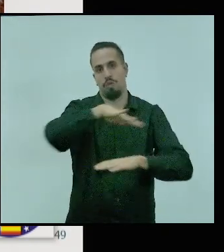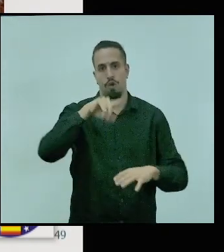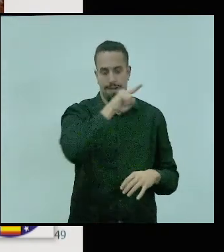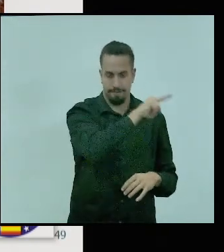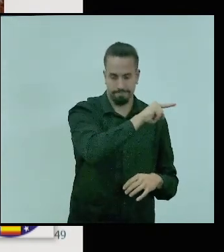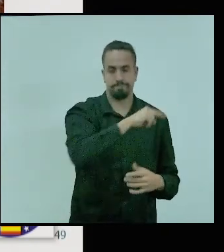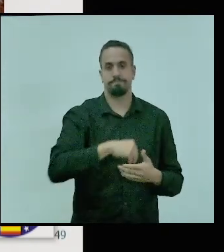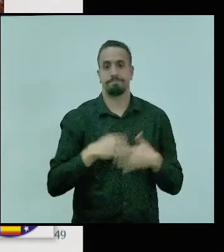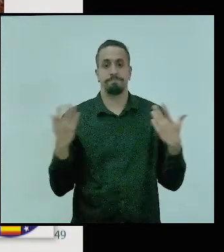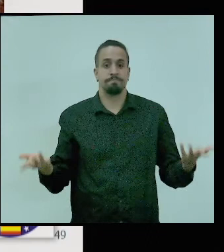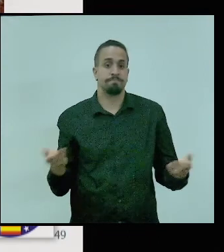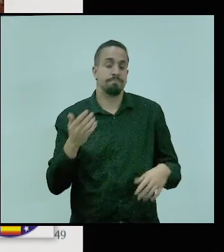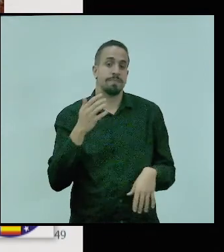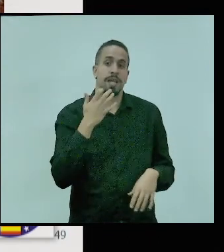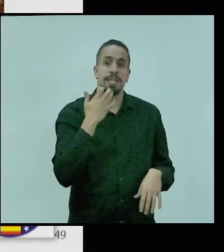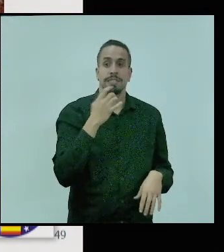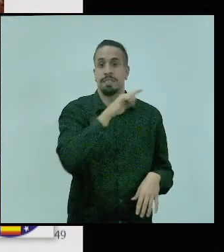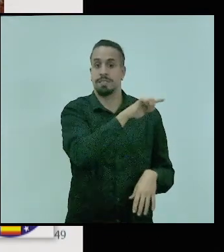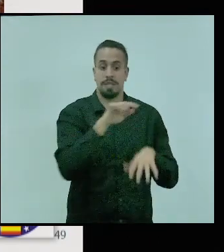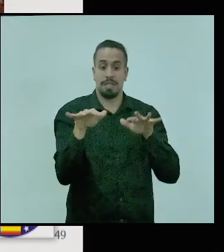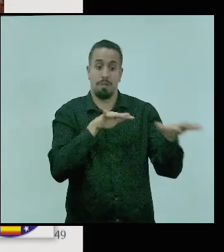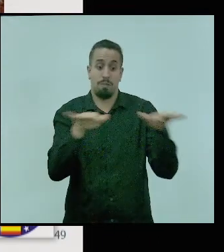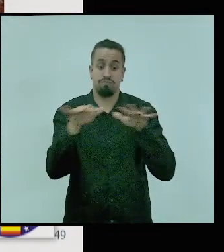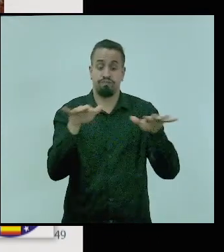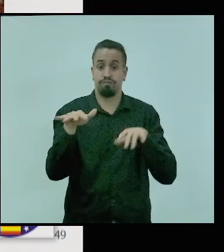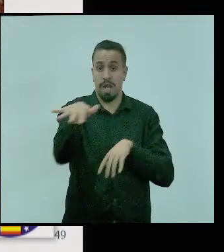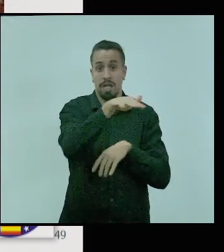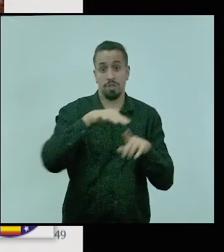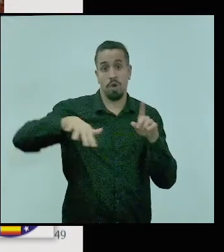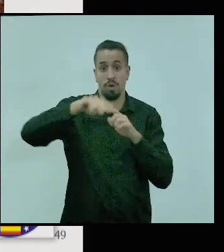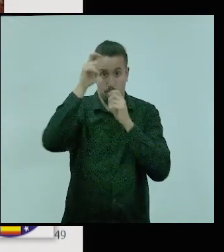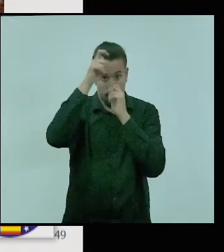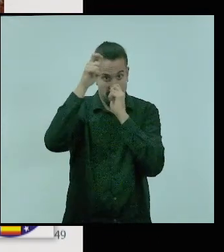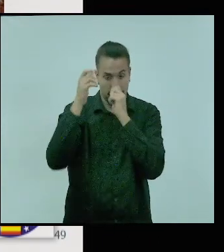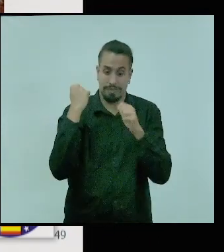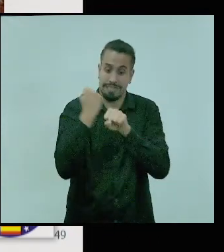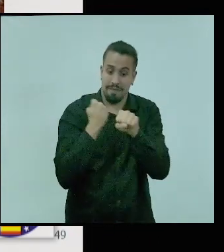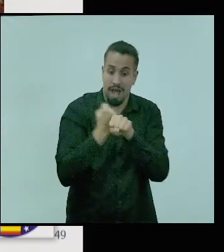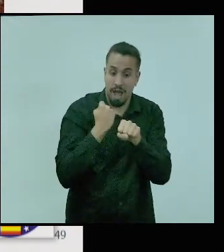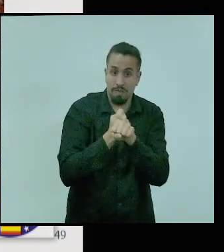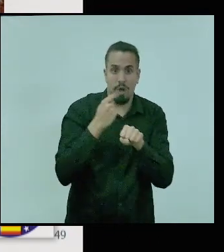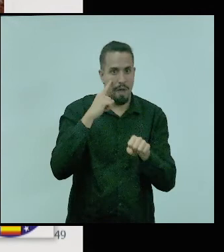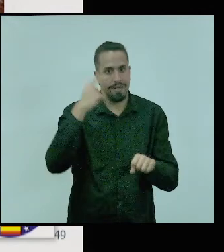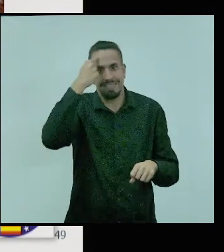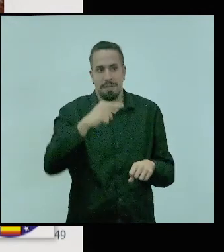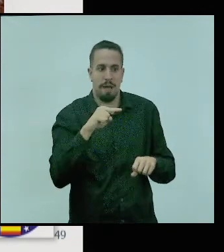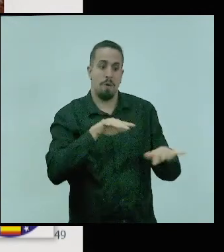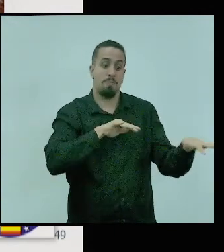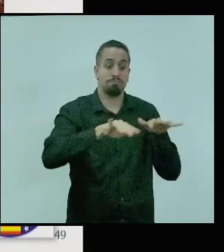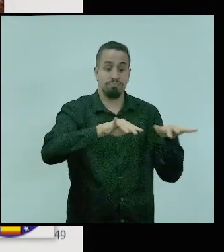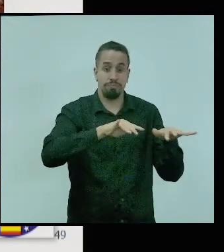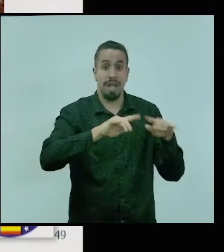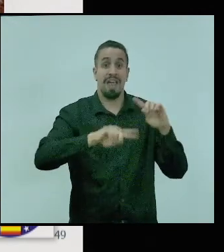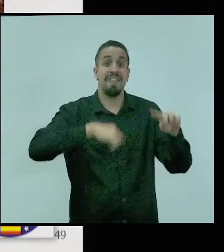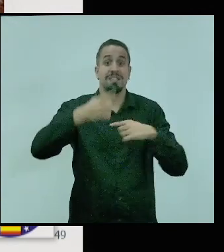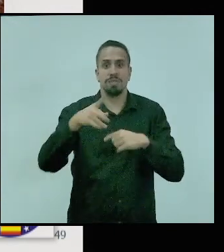cual, trabajando en terremotos afectando en entornos urbanos, por favor, seamos conscientes de que la réplica puede producir el mismo daño o